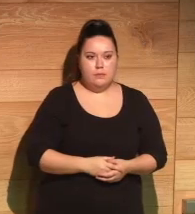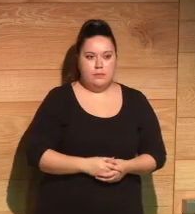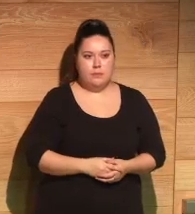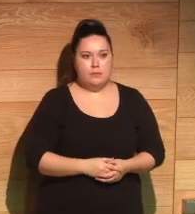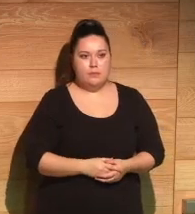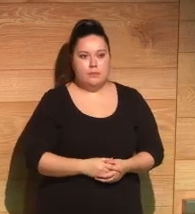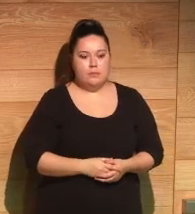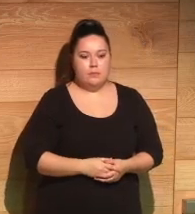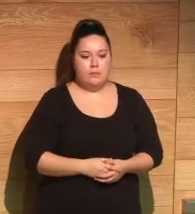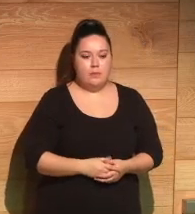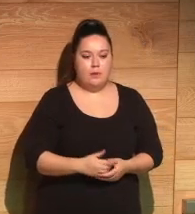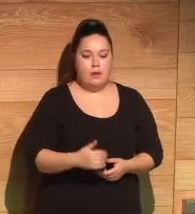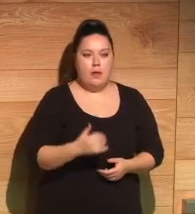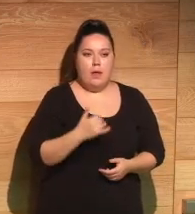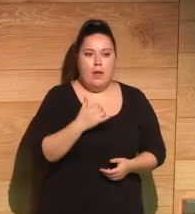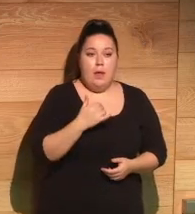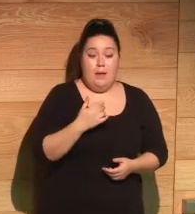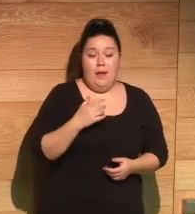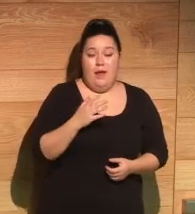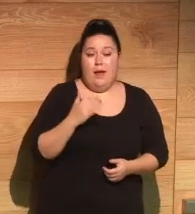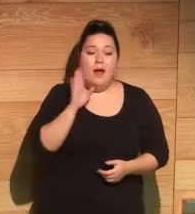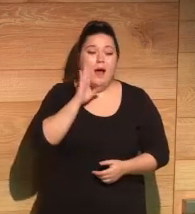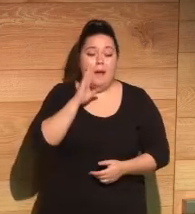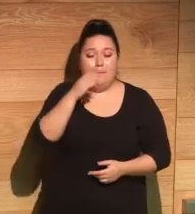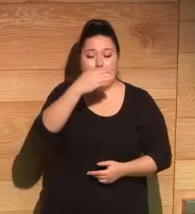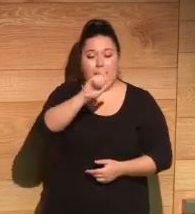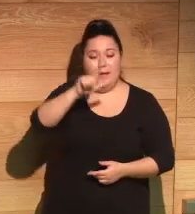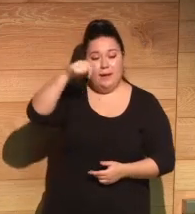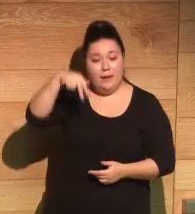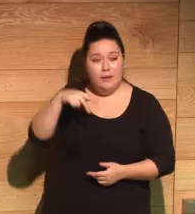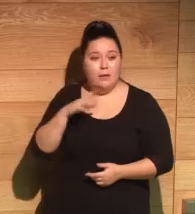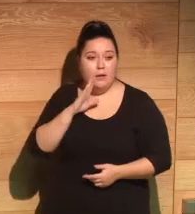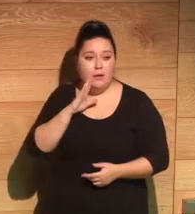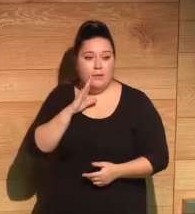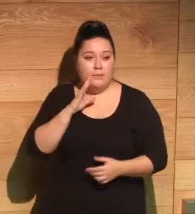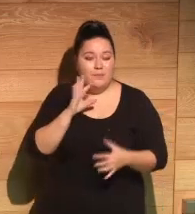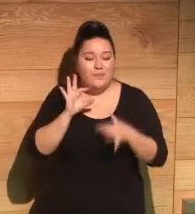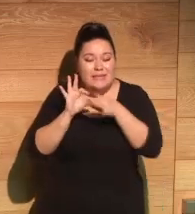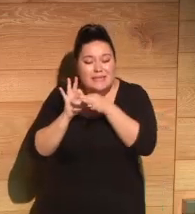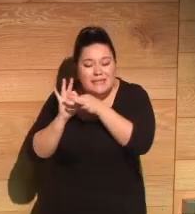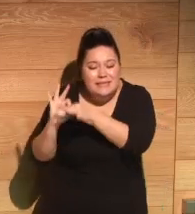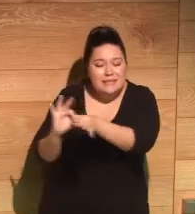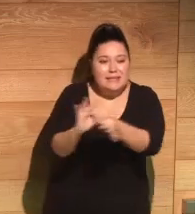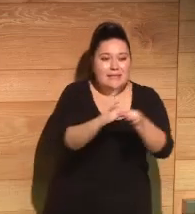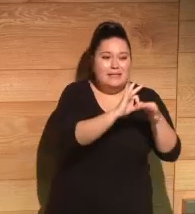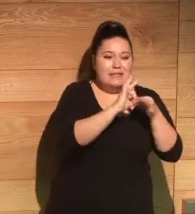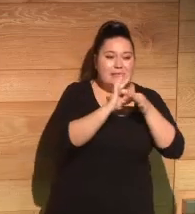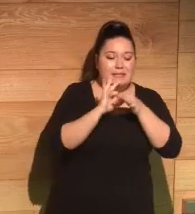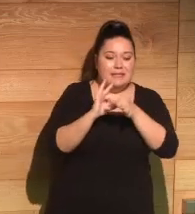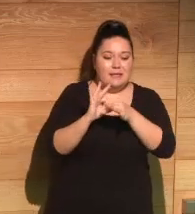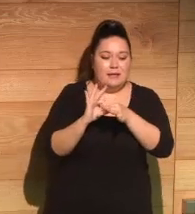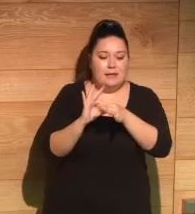es decir, a lo que apuntaba antes Belén, eso es muy importante, los hilos que ligan